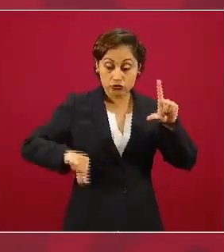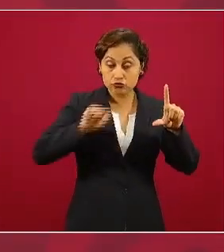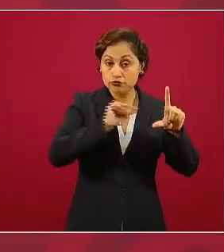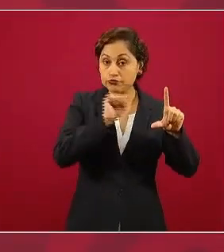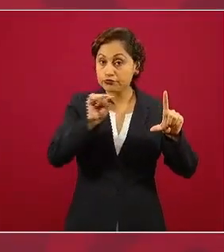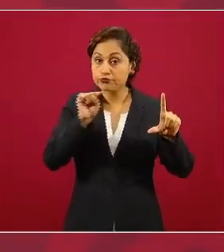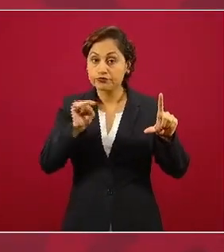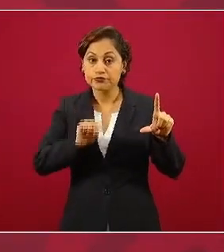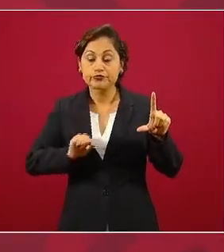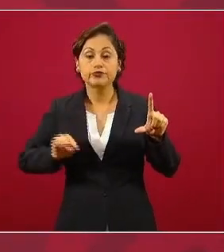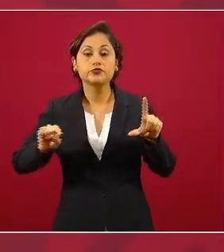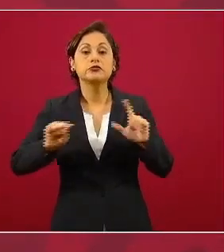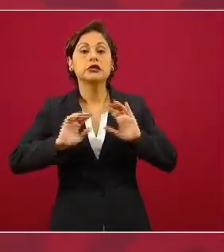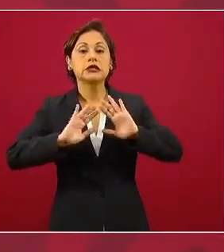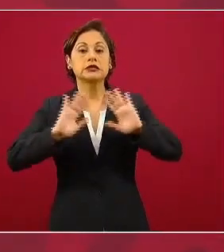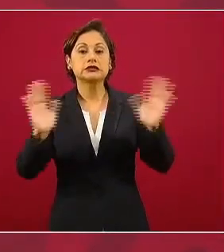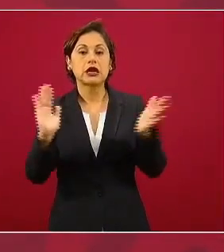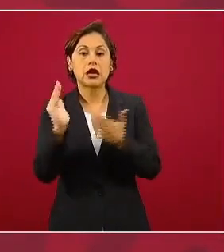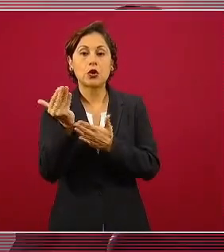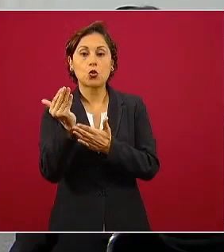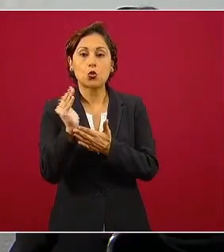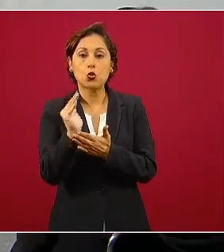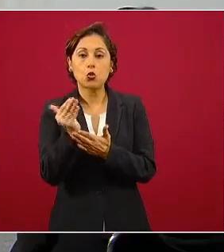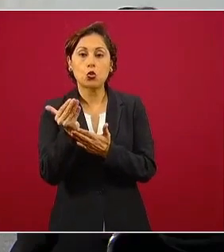sea menos el número